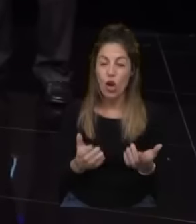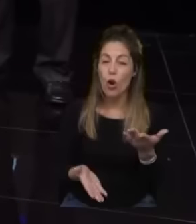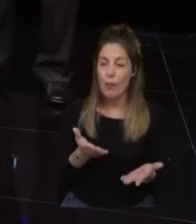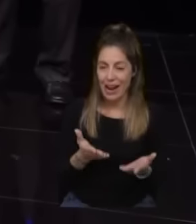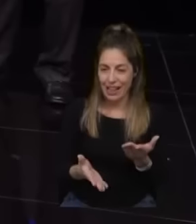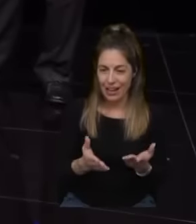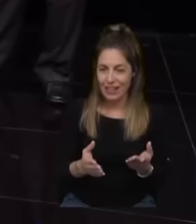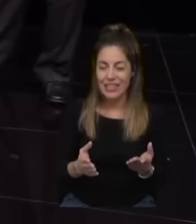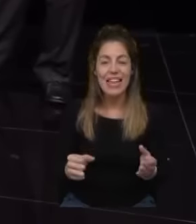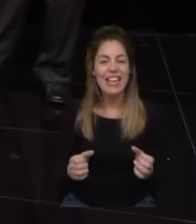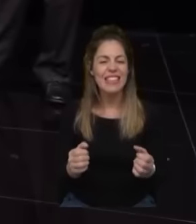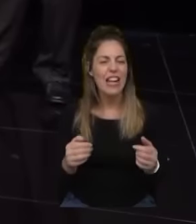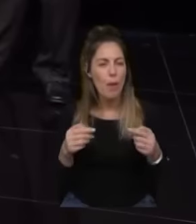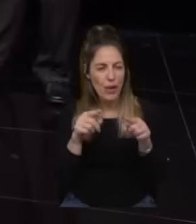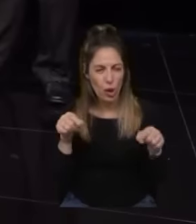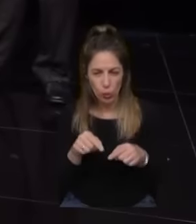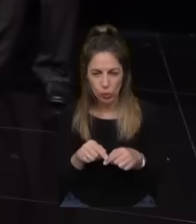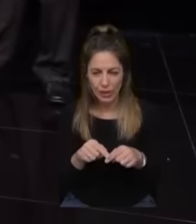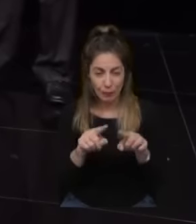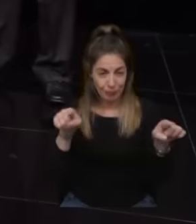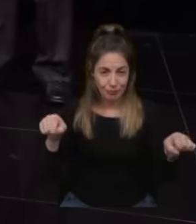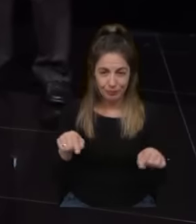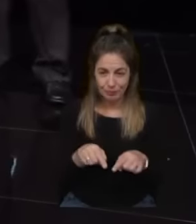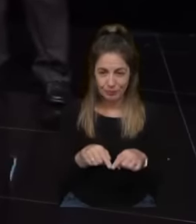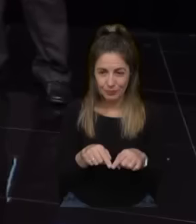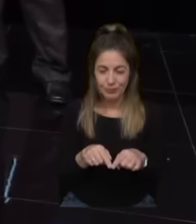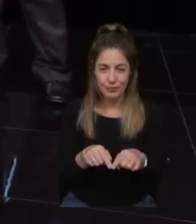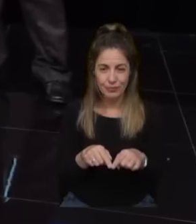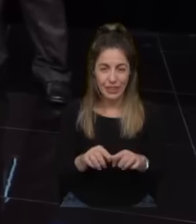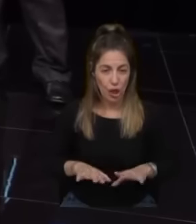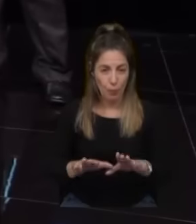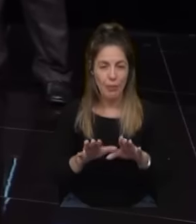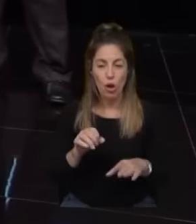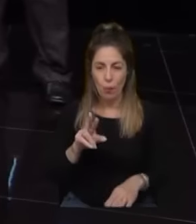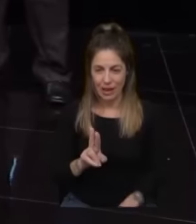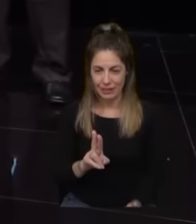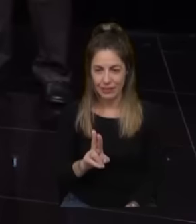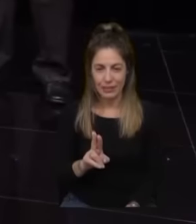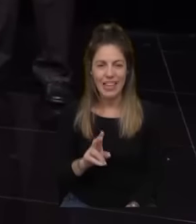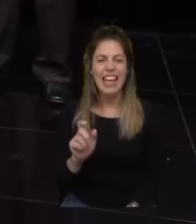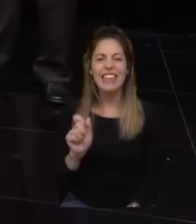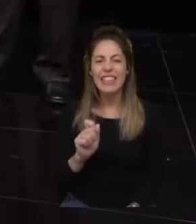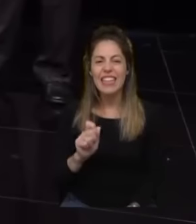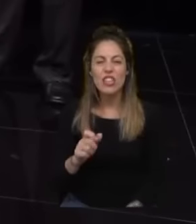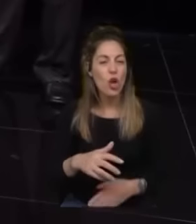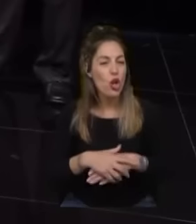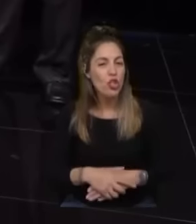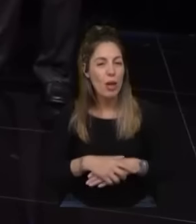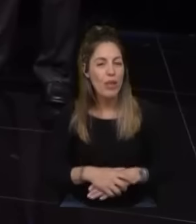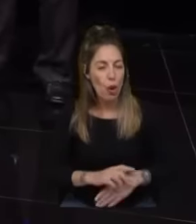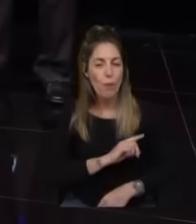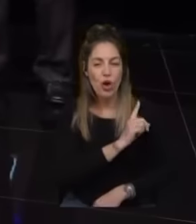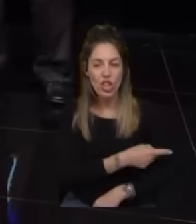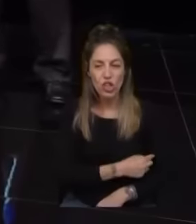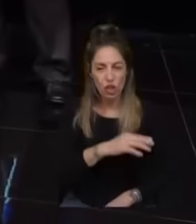compararlas y hacernos esta pregunta a través de la placa que nos preparó Omar. ¿Quiénes son los amigos poderosos de Marcet?